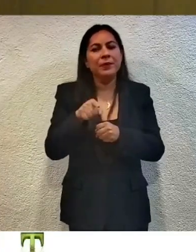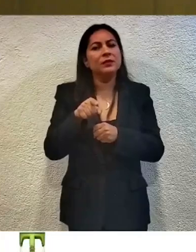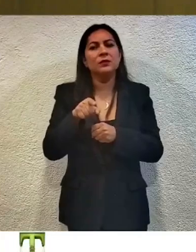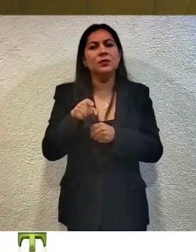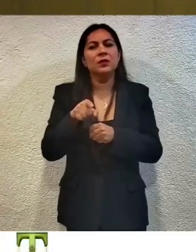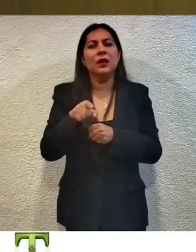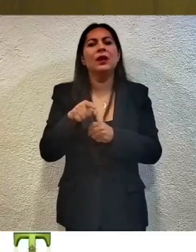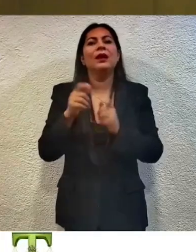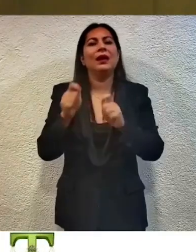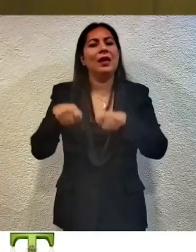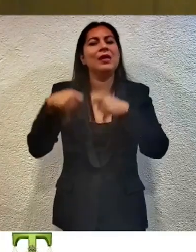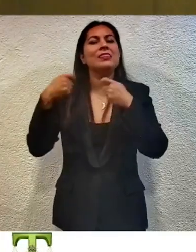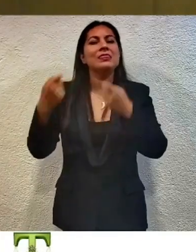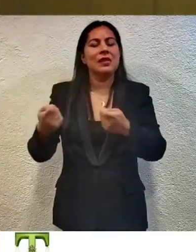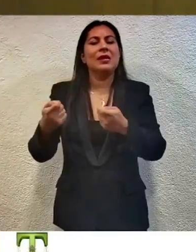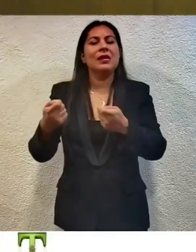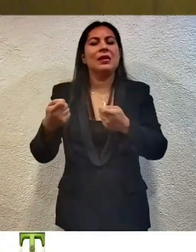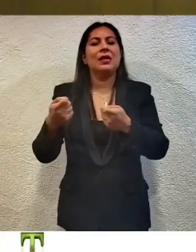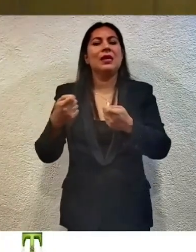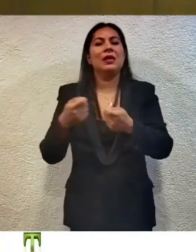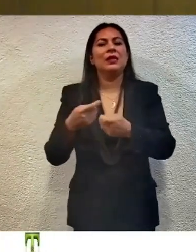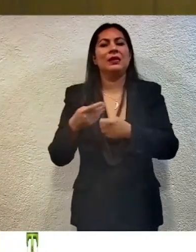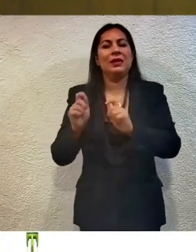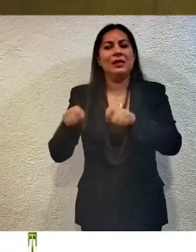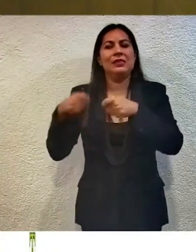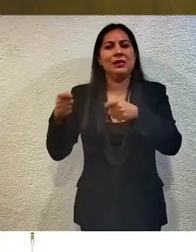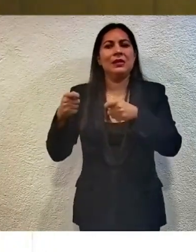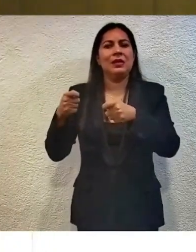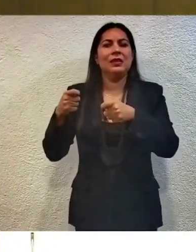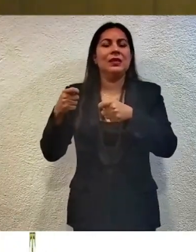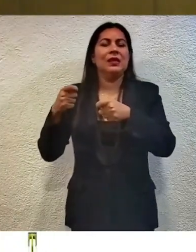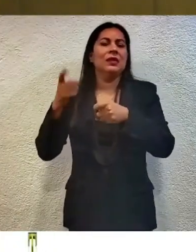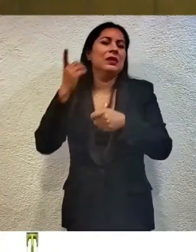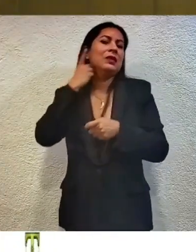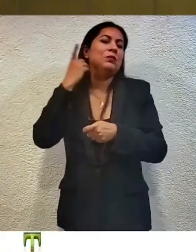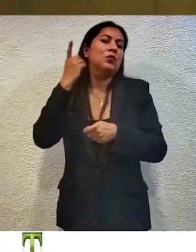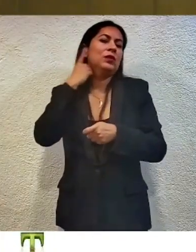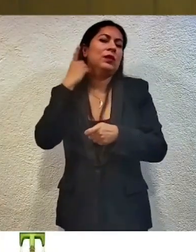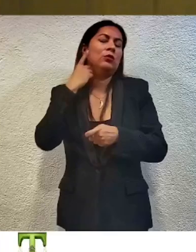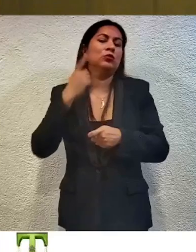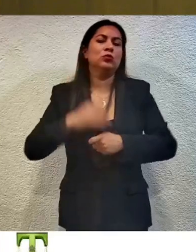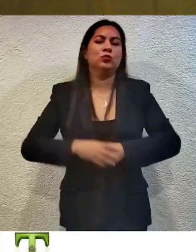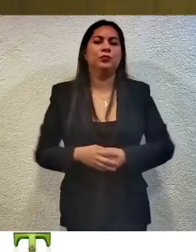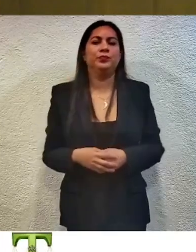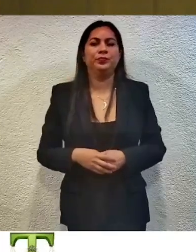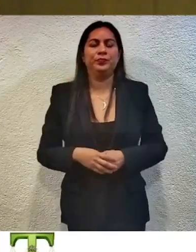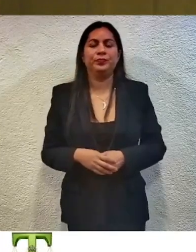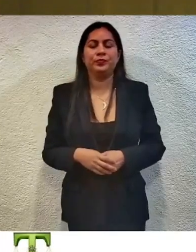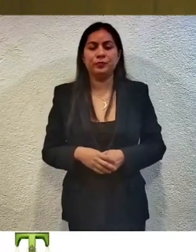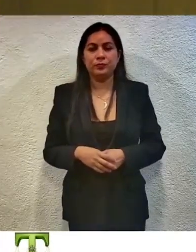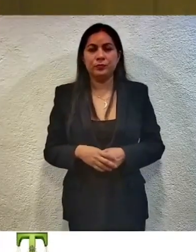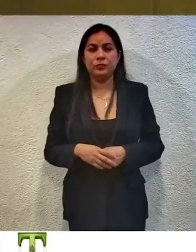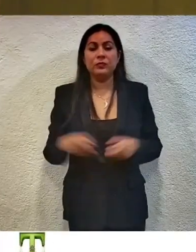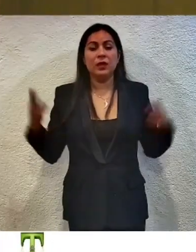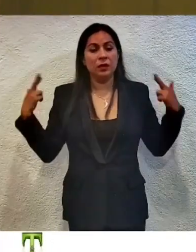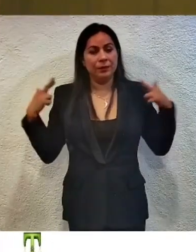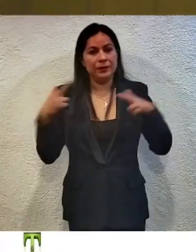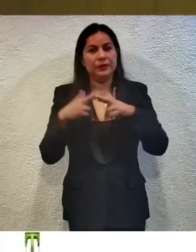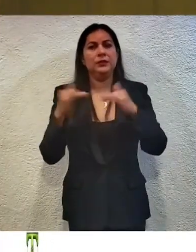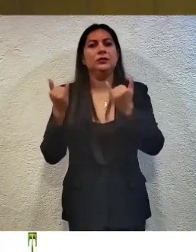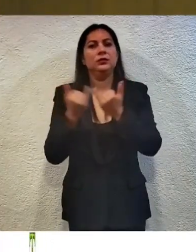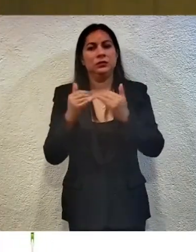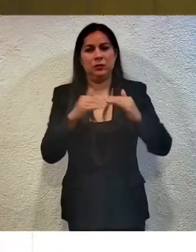a la distribución y a la asignación de las diputaciones de representación